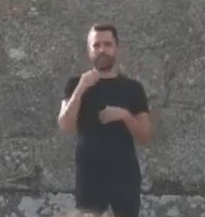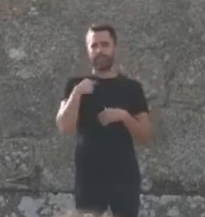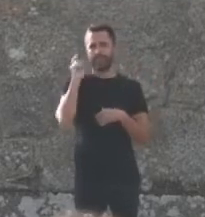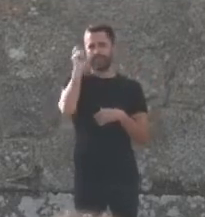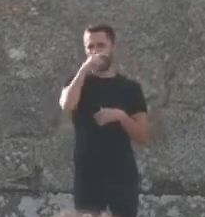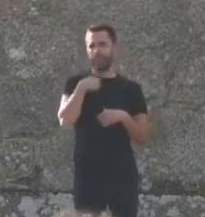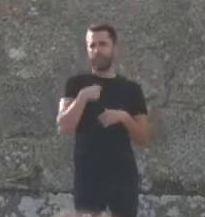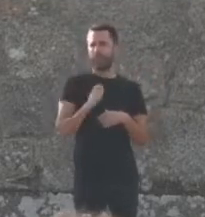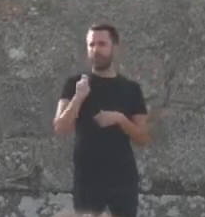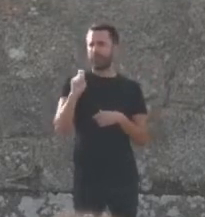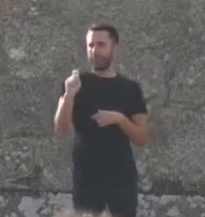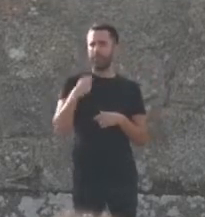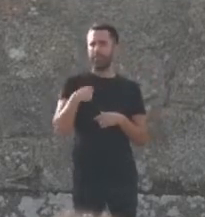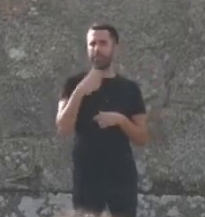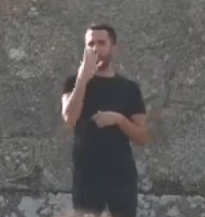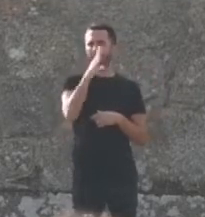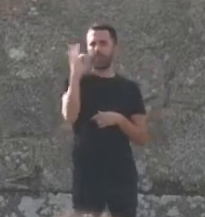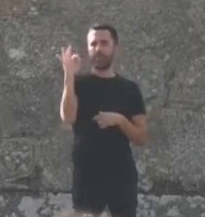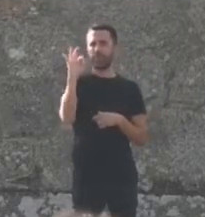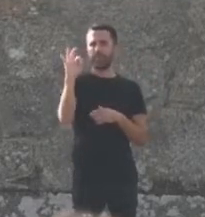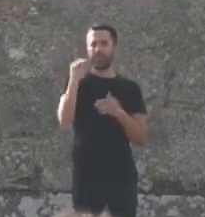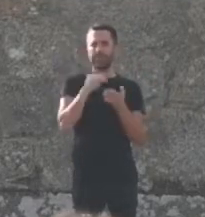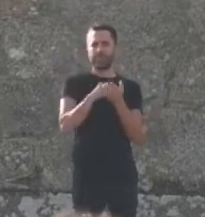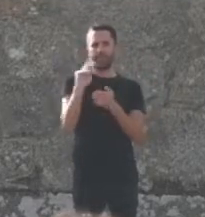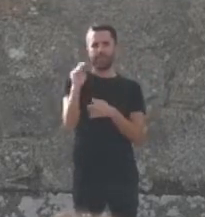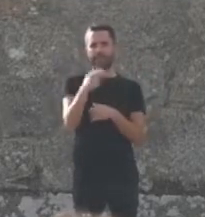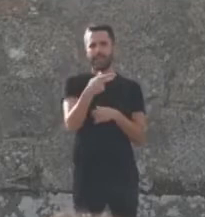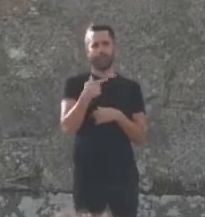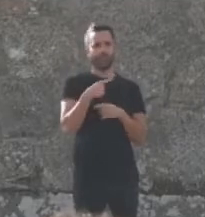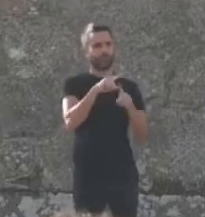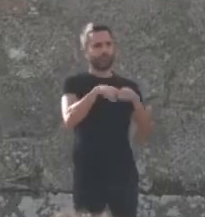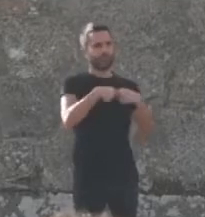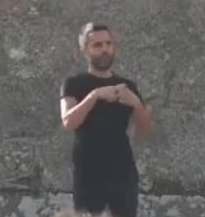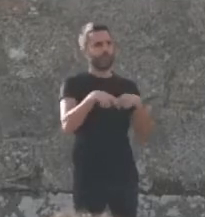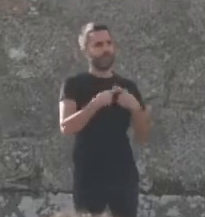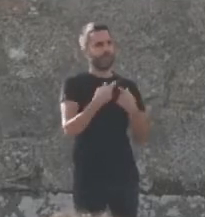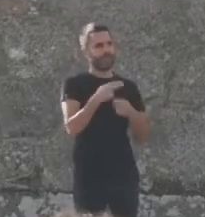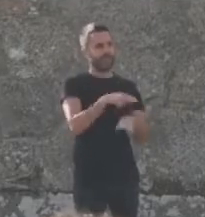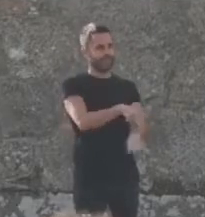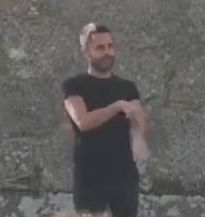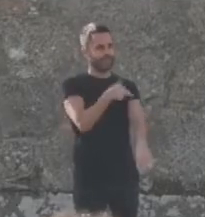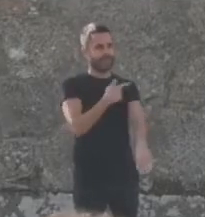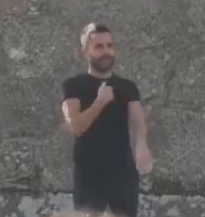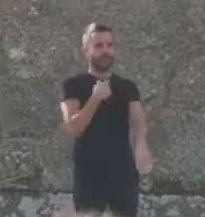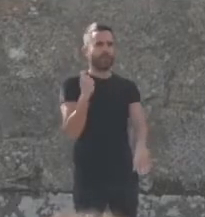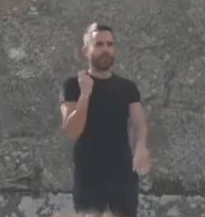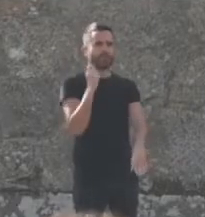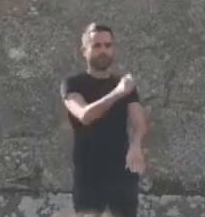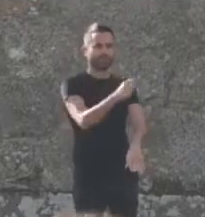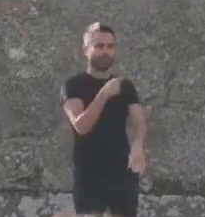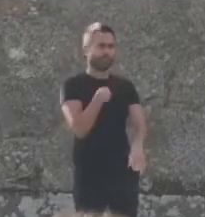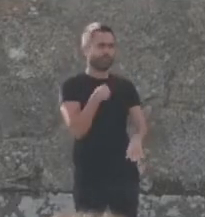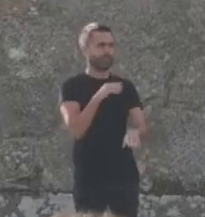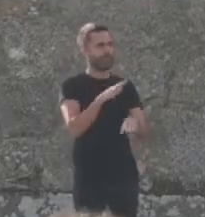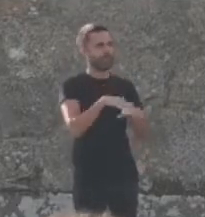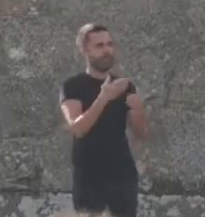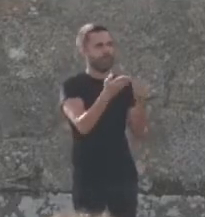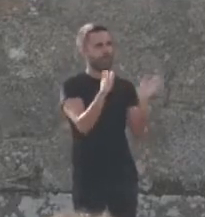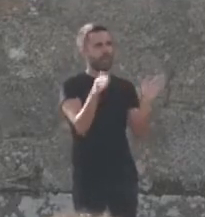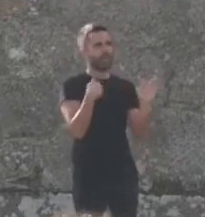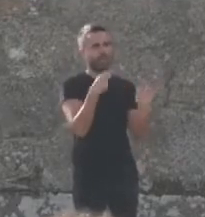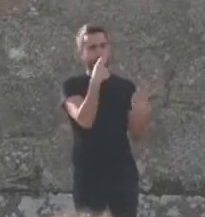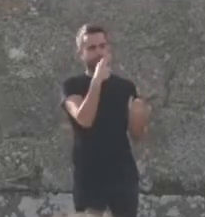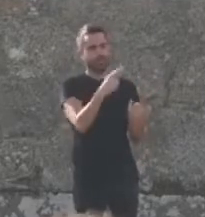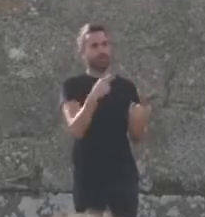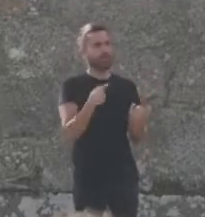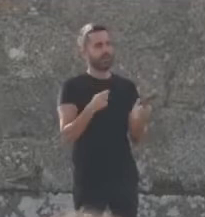50.000 euros de subvención a familia Franco para abrir o Pazo de Meirás, que era unha cousa que tiñan que facer obrigatoriamente por ser BIC e pagalo do seu pecunio,